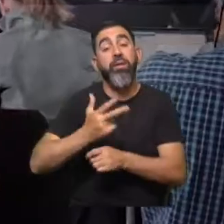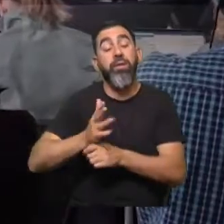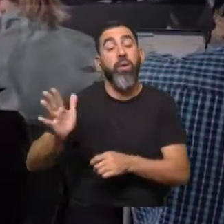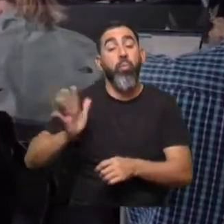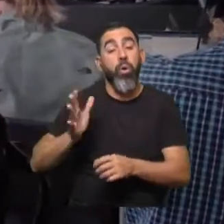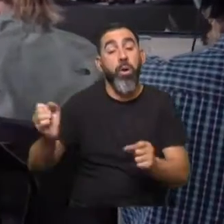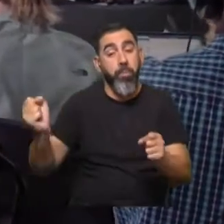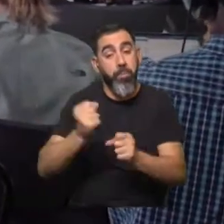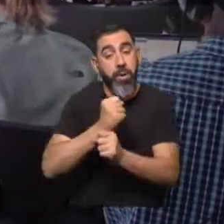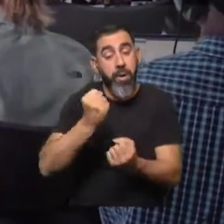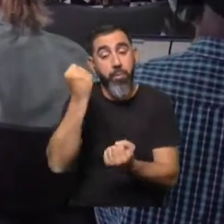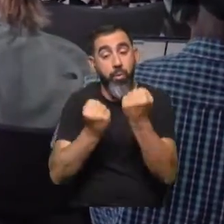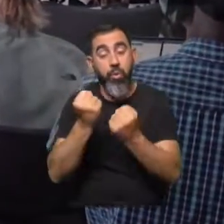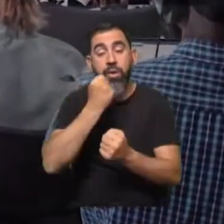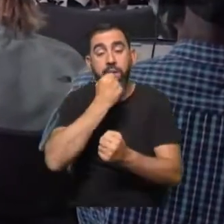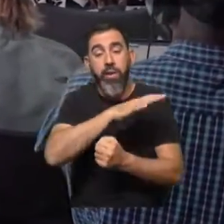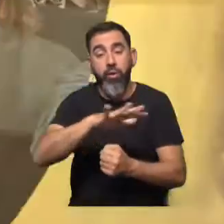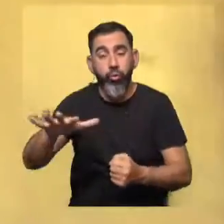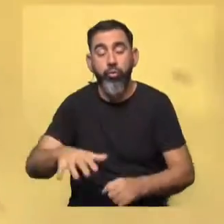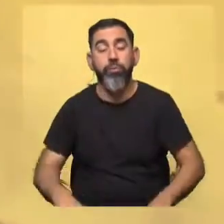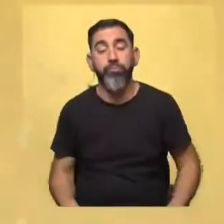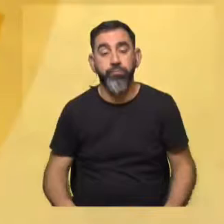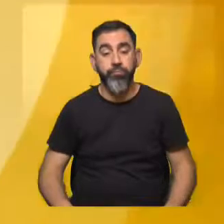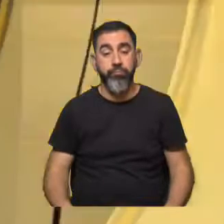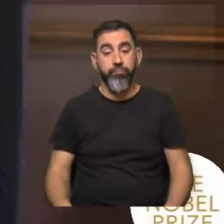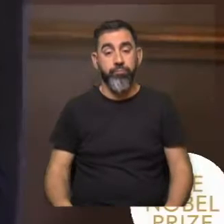que recibe este galardón en la historia de los premios Nobel.